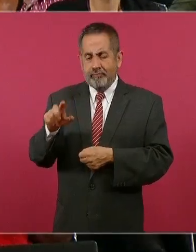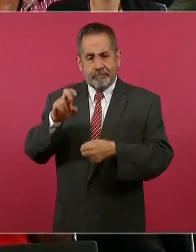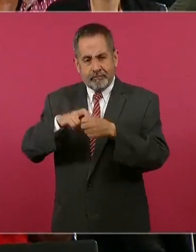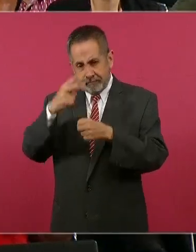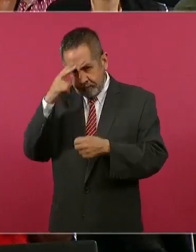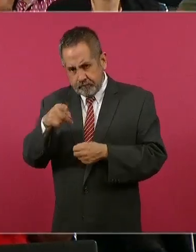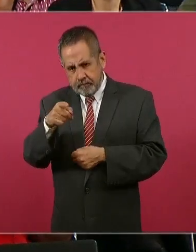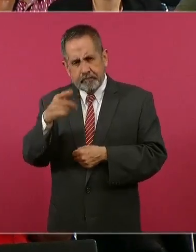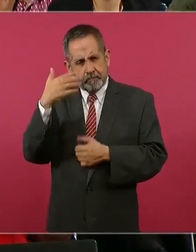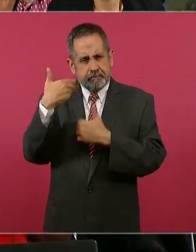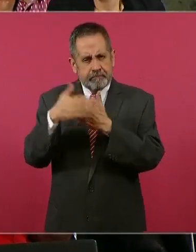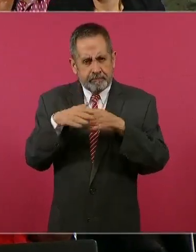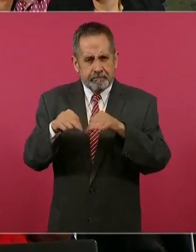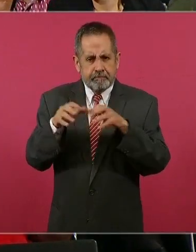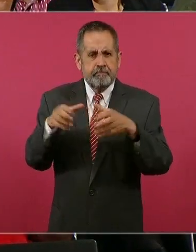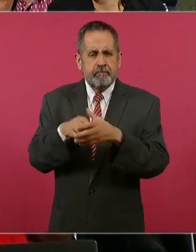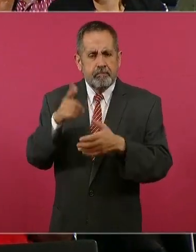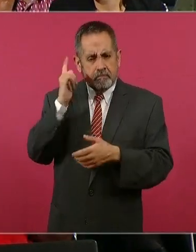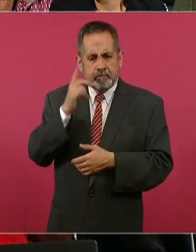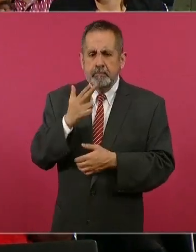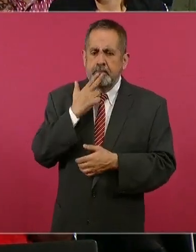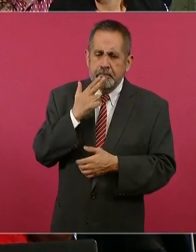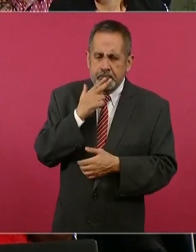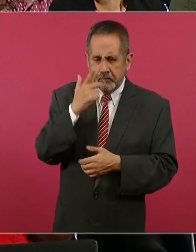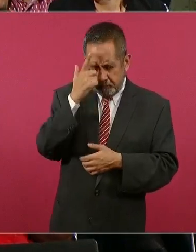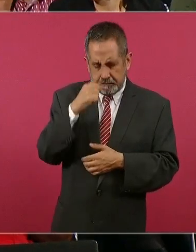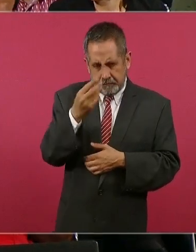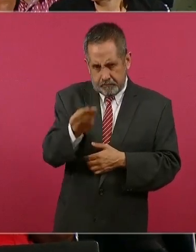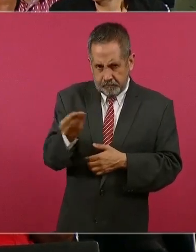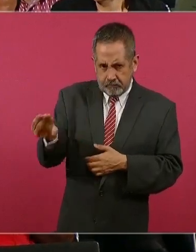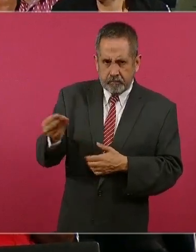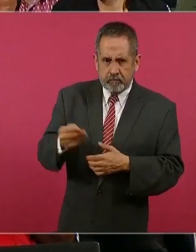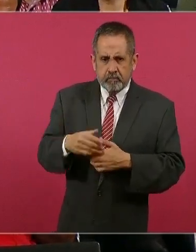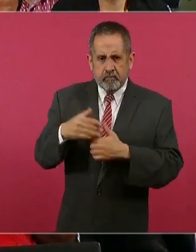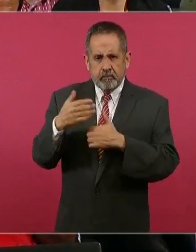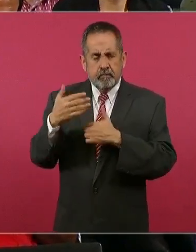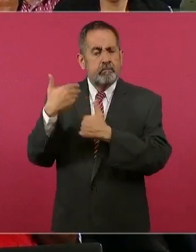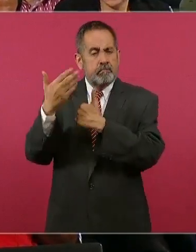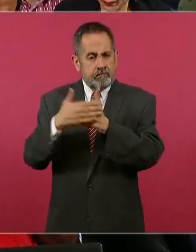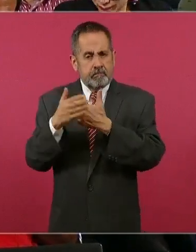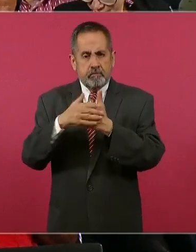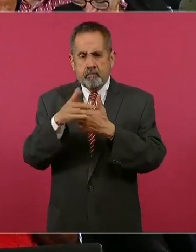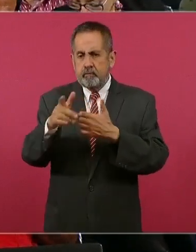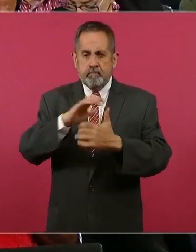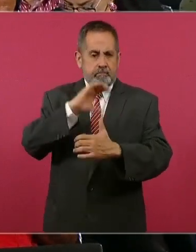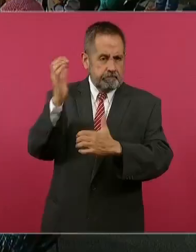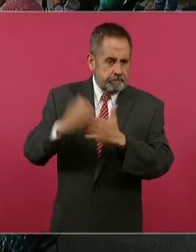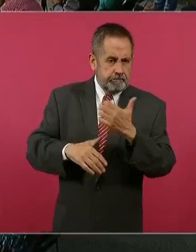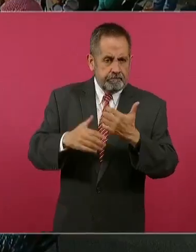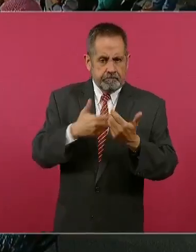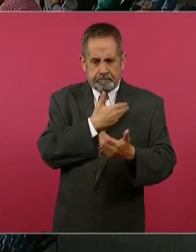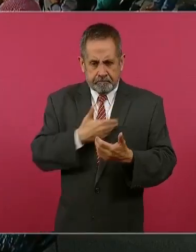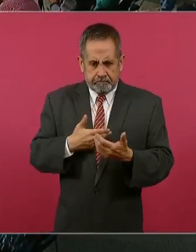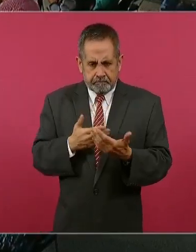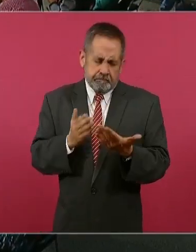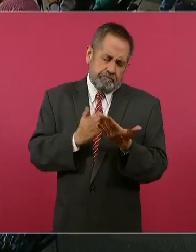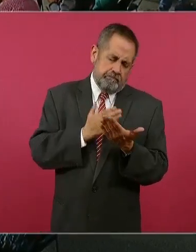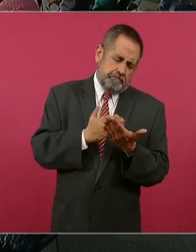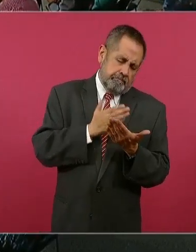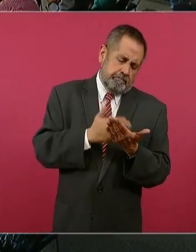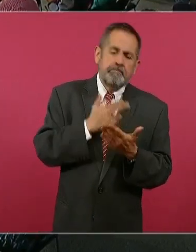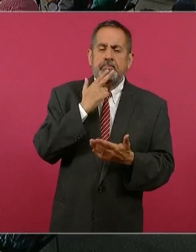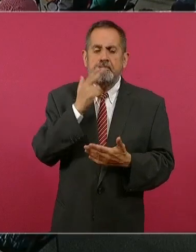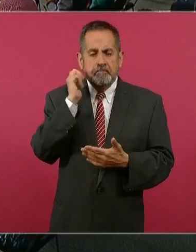usted hacer. Ojalá le sirva cuando se separe ya de la presidencia. Y en cuanto a mis